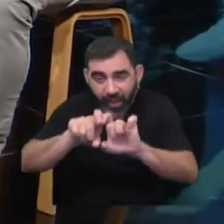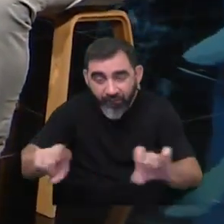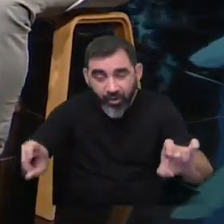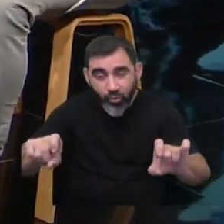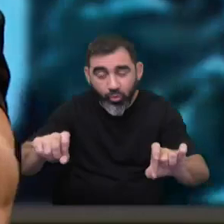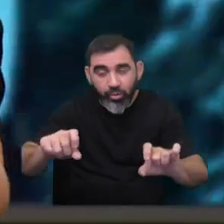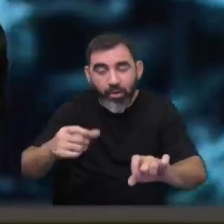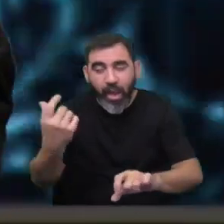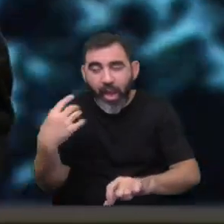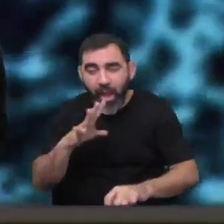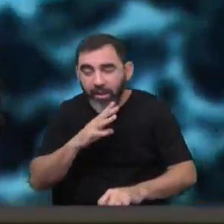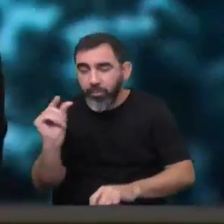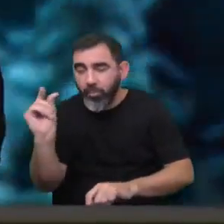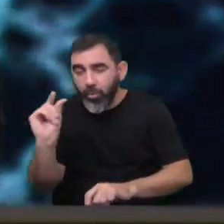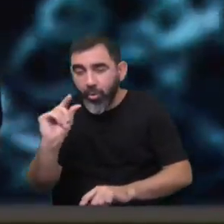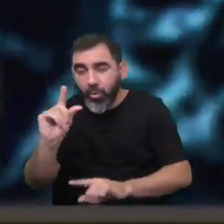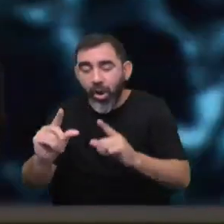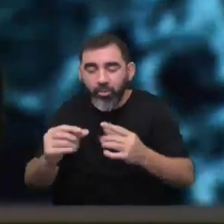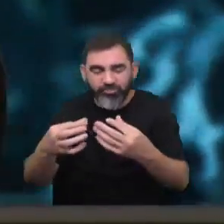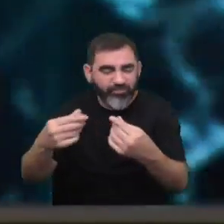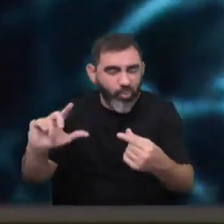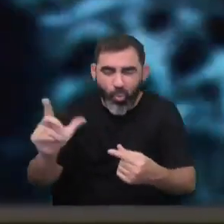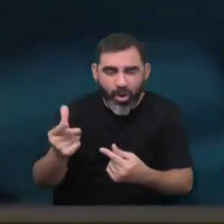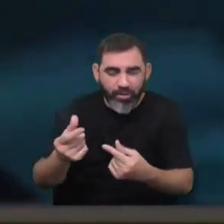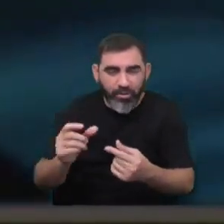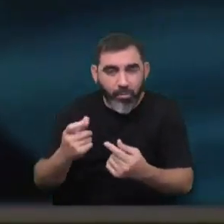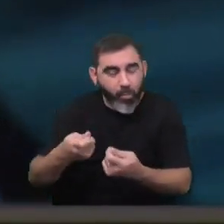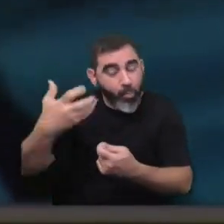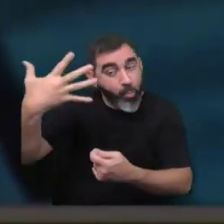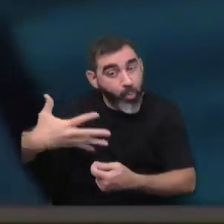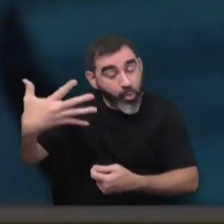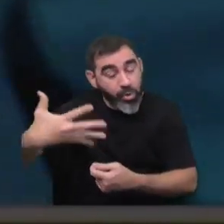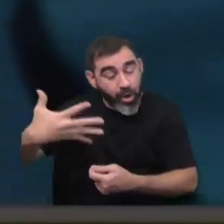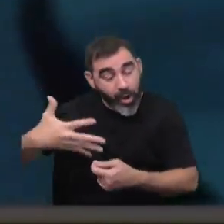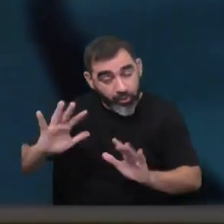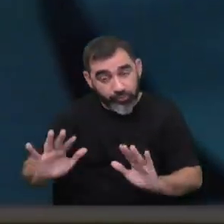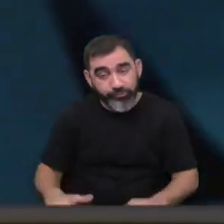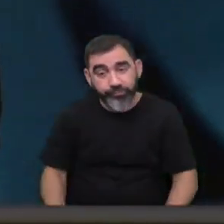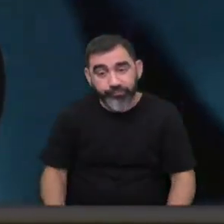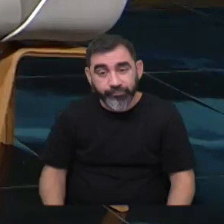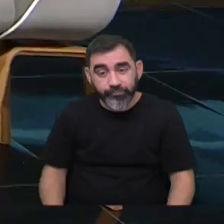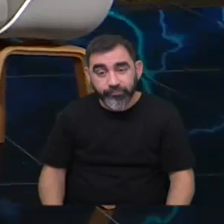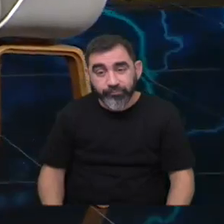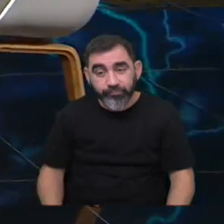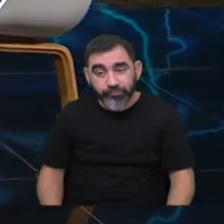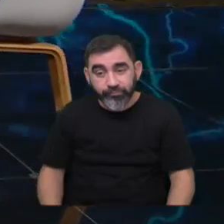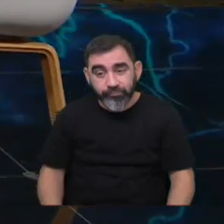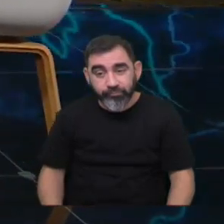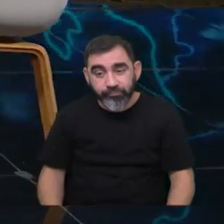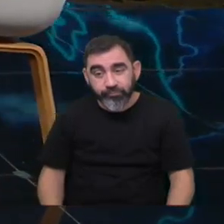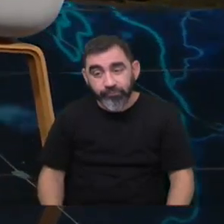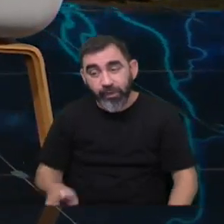muy escasos, algunos son elementos sintéticos, son muy costosos, claro. Entonces habría que ver si, bueno, si